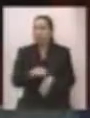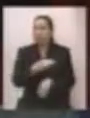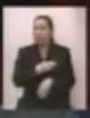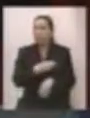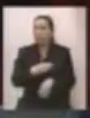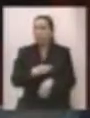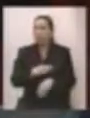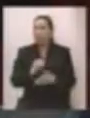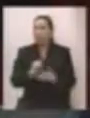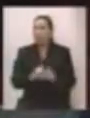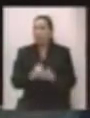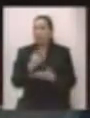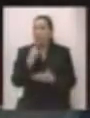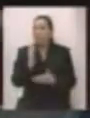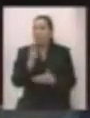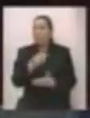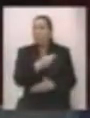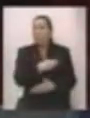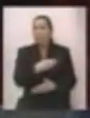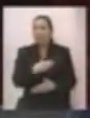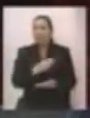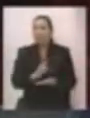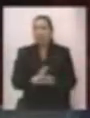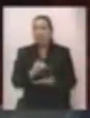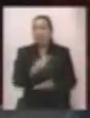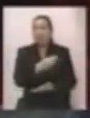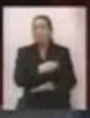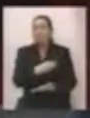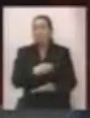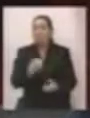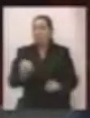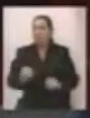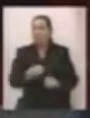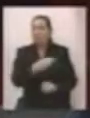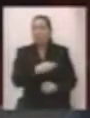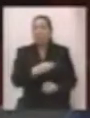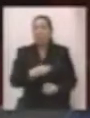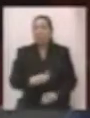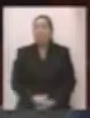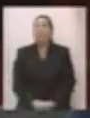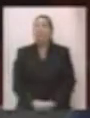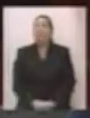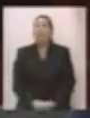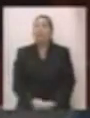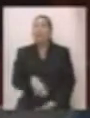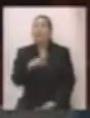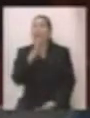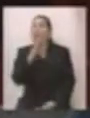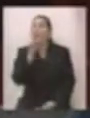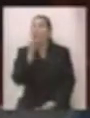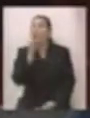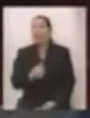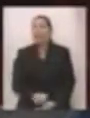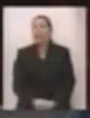de Ministros, que la presidiría: Ministerio de Educación, Ministerio de Transporte y Comunicaciones, Ministerio de la Mujer